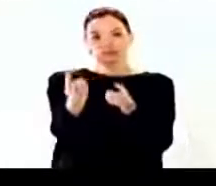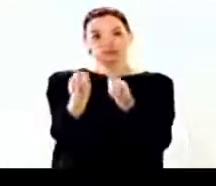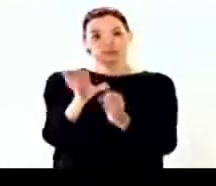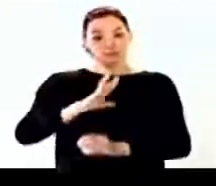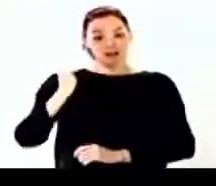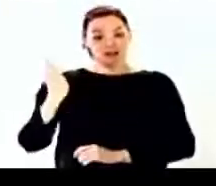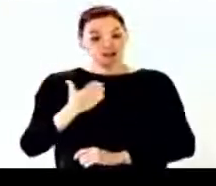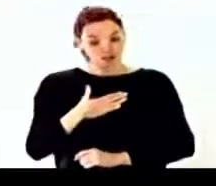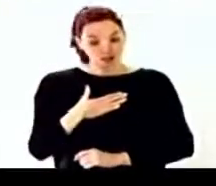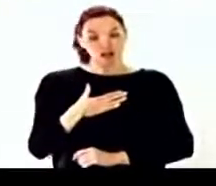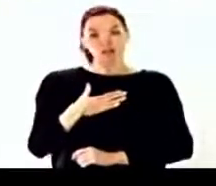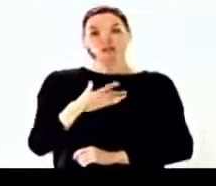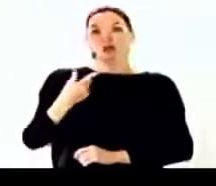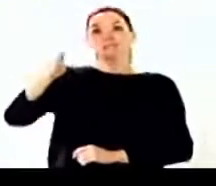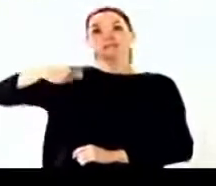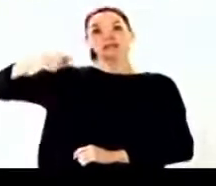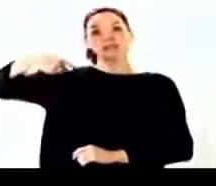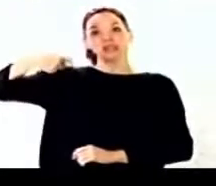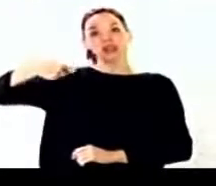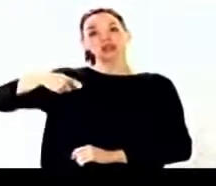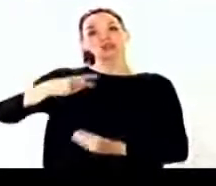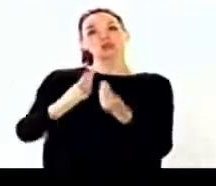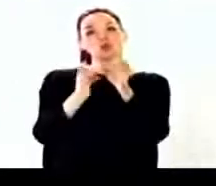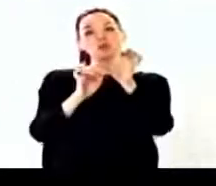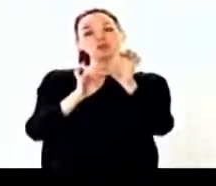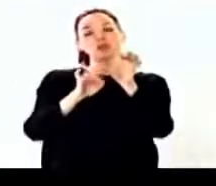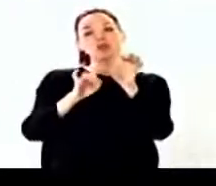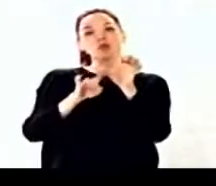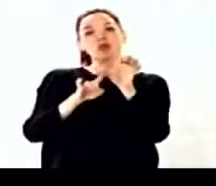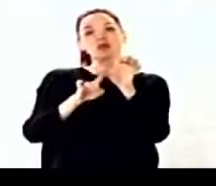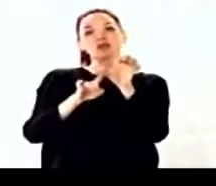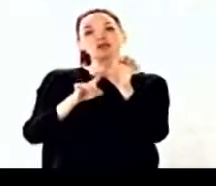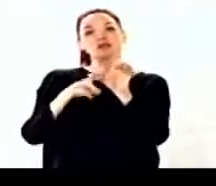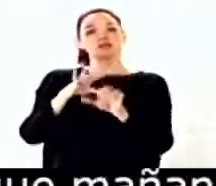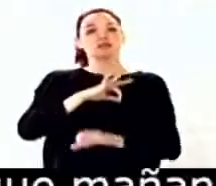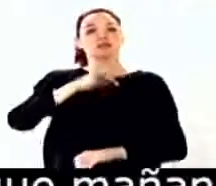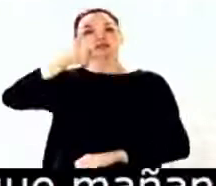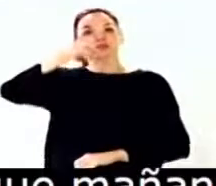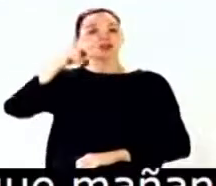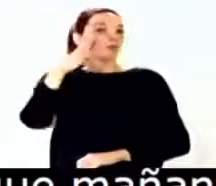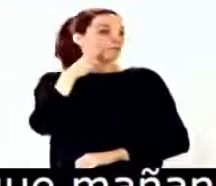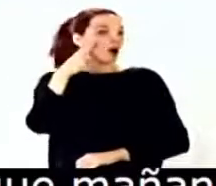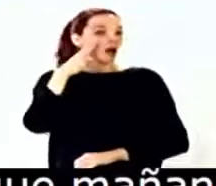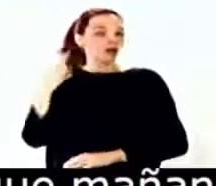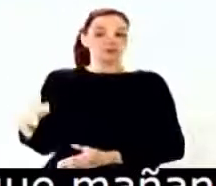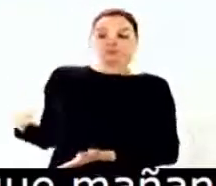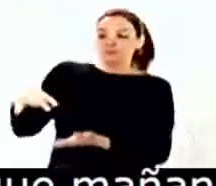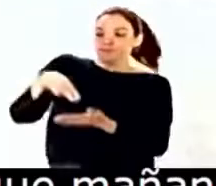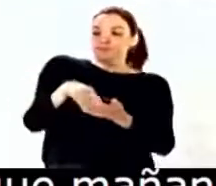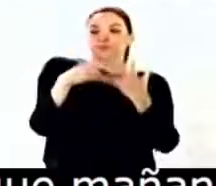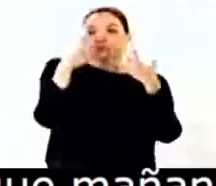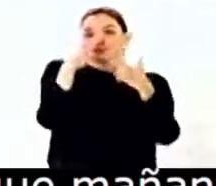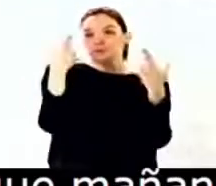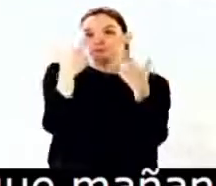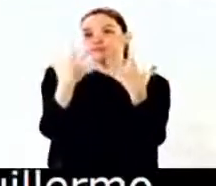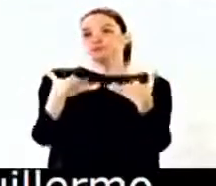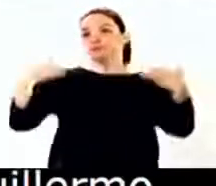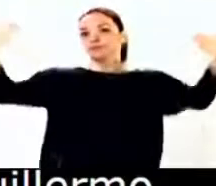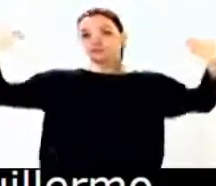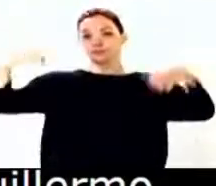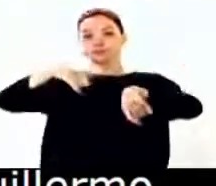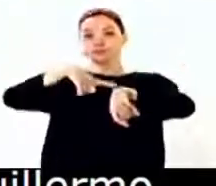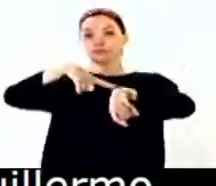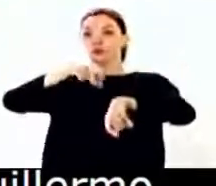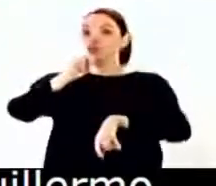mañana el presidente de la Junta de Extremadura, Guillermo Fernández Vara, comparecerá ante todos ustedes en rueda de prensa a las